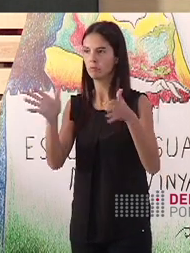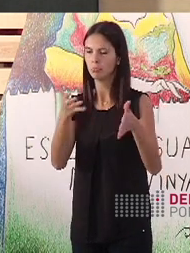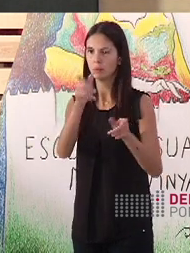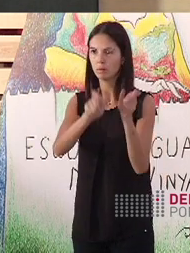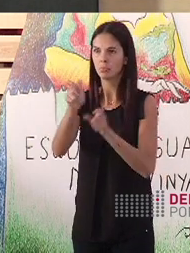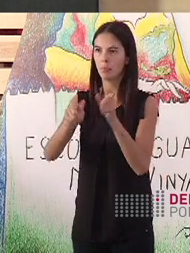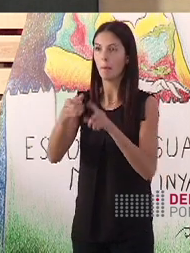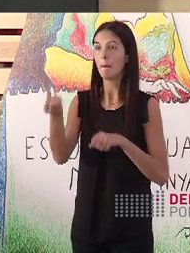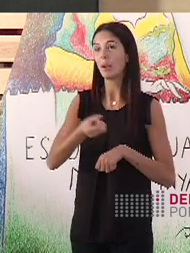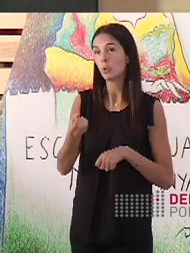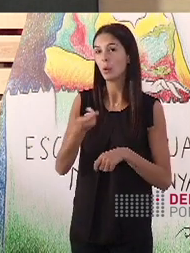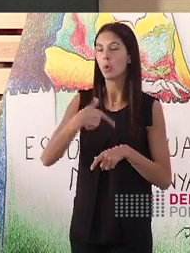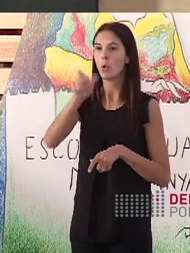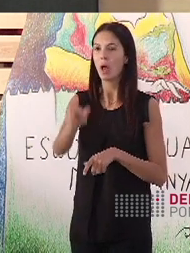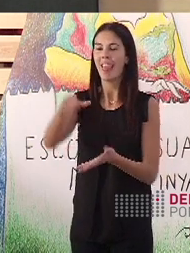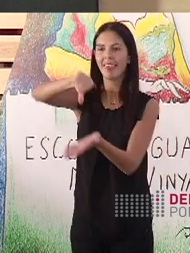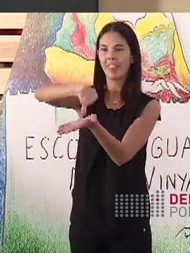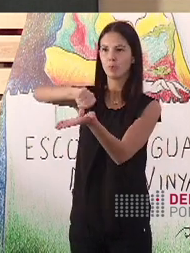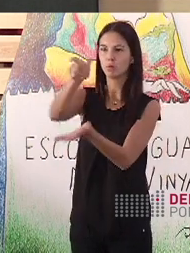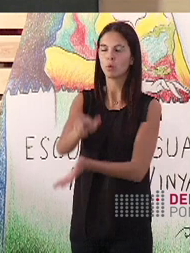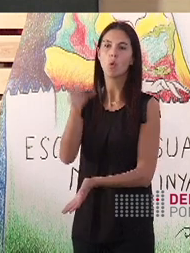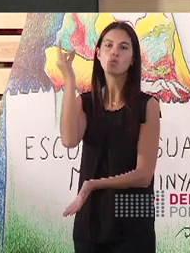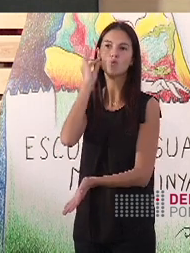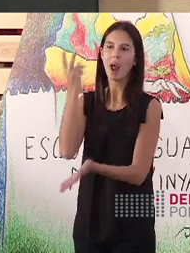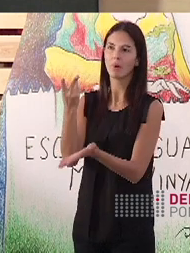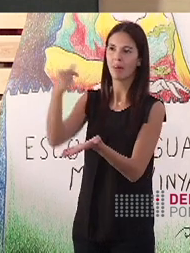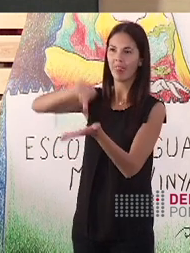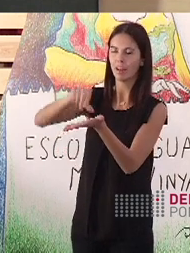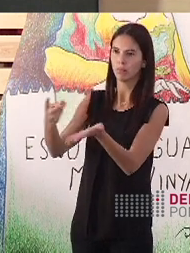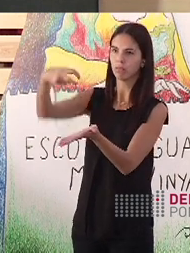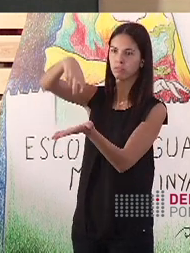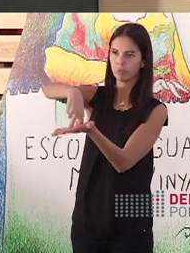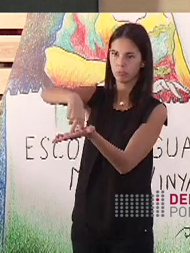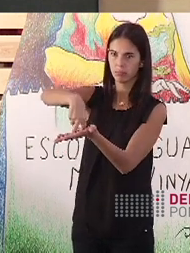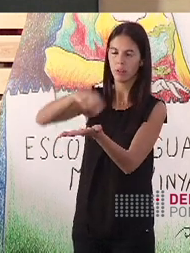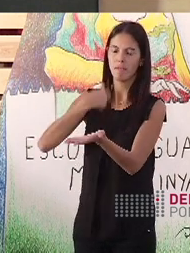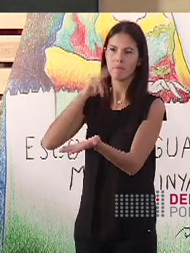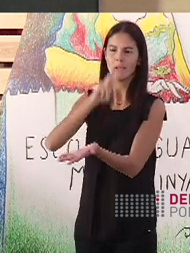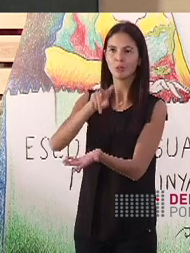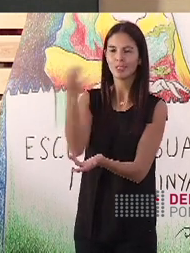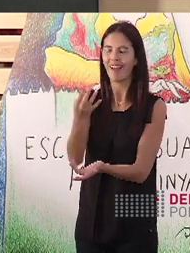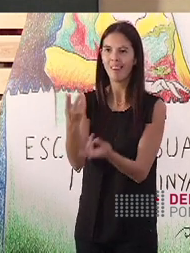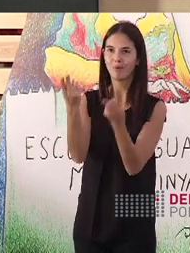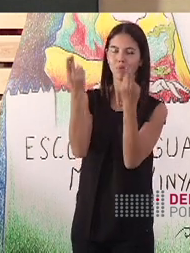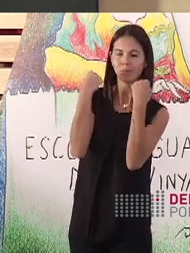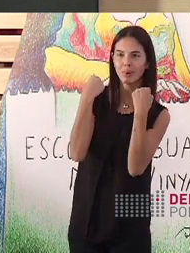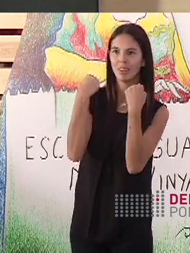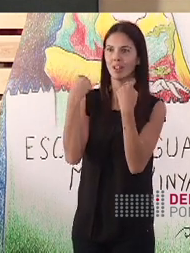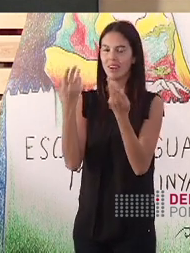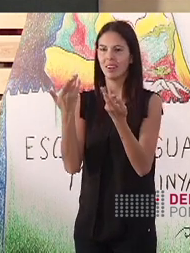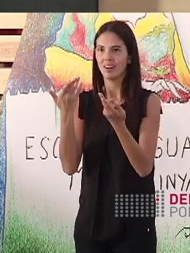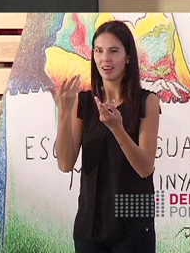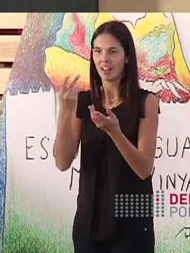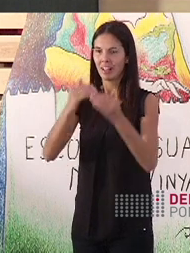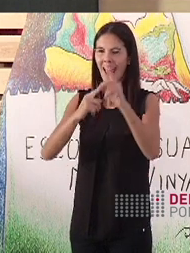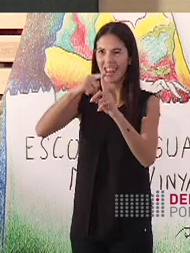están masturbándose con una mujer en el centro de la sala de rodillas. Ahí vemos jerarquía, ahí vemos sumisión, ahí vemos humillación. A